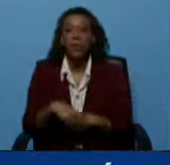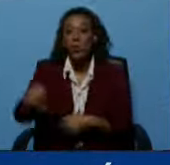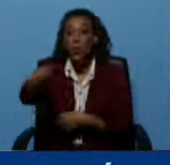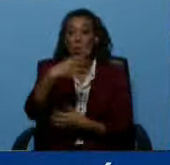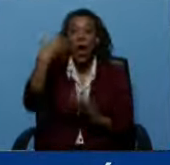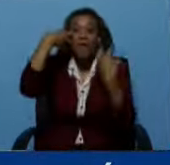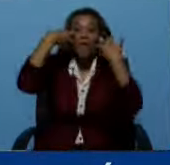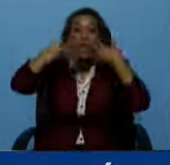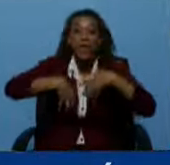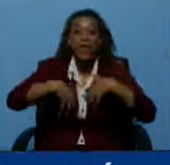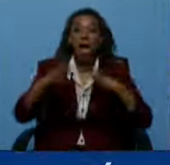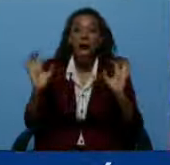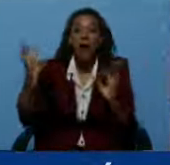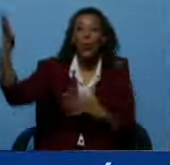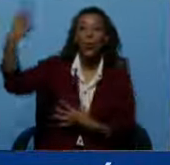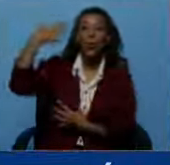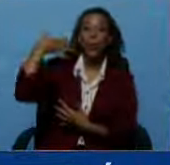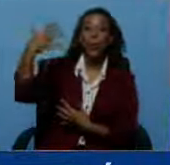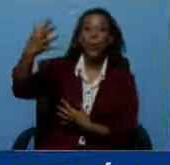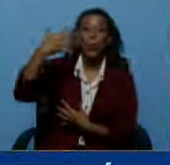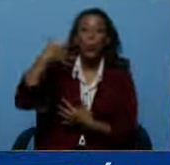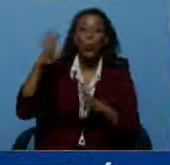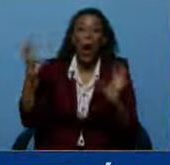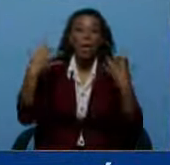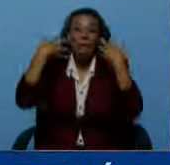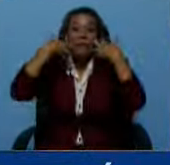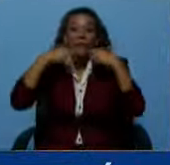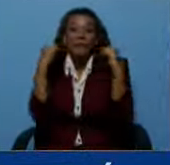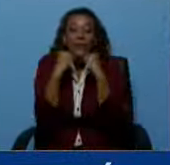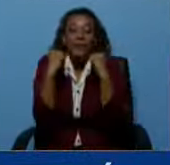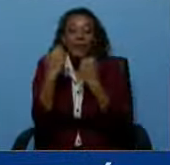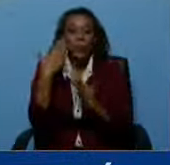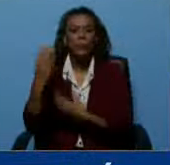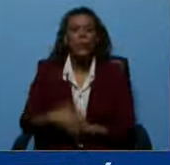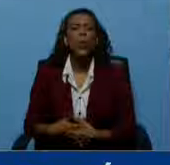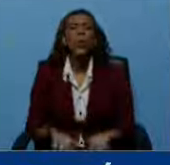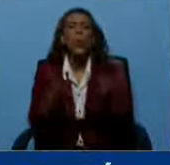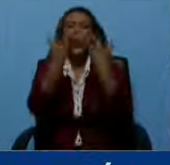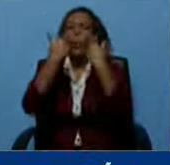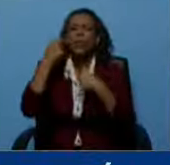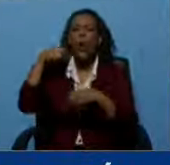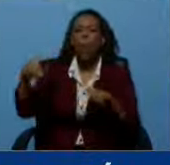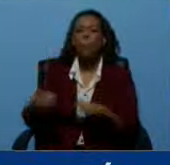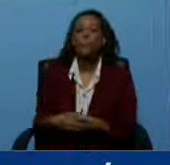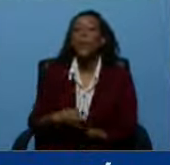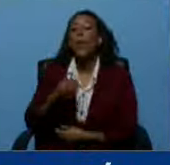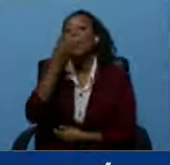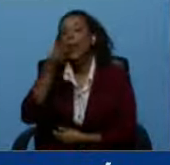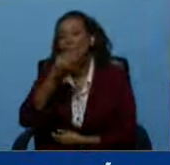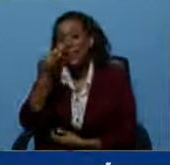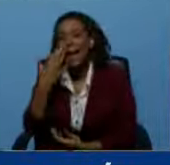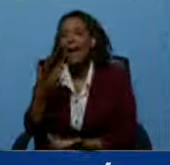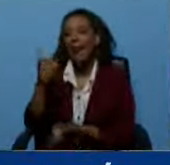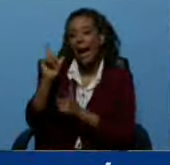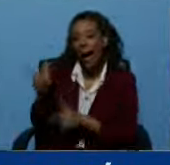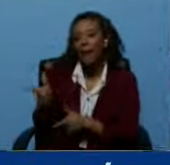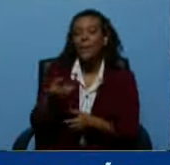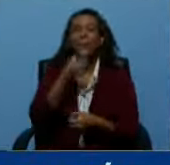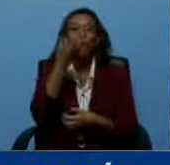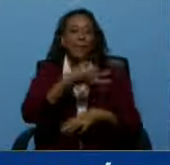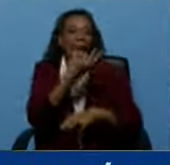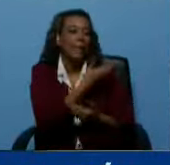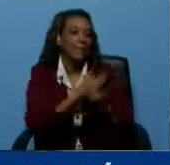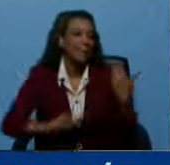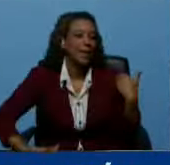sí. Ah, porque nos pegue el aire directo. Sí, sí. ¿Qué me cuentas de aquí? Buenas tardes, señor gobernador. Buenas tardes. Sí, ¿cómo